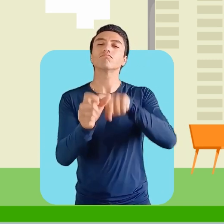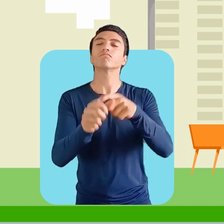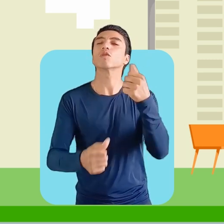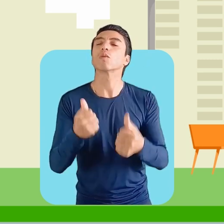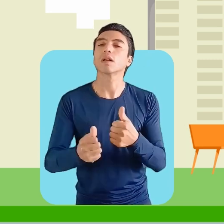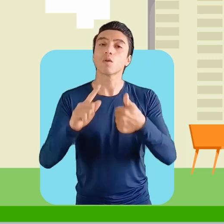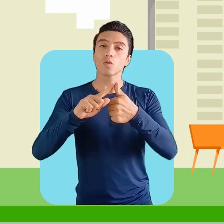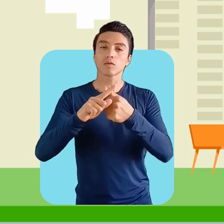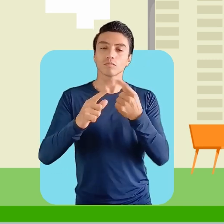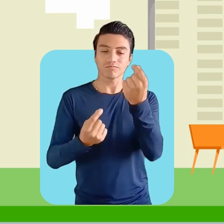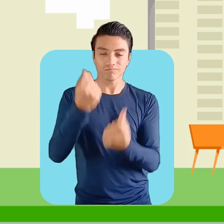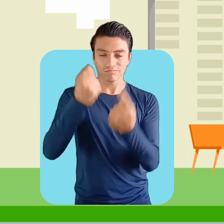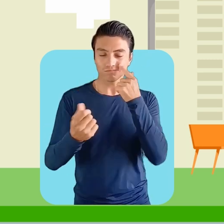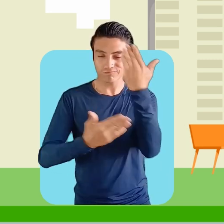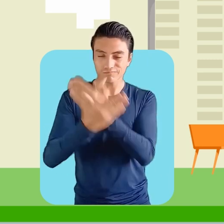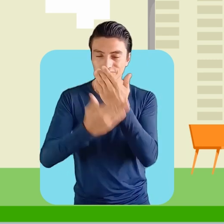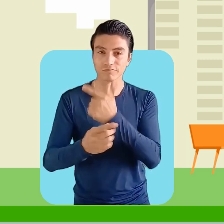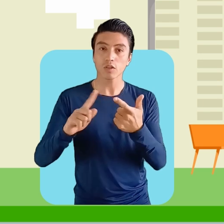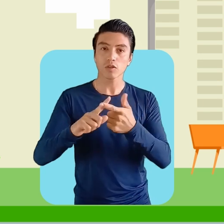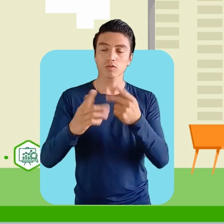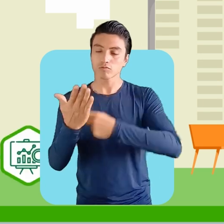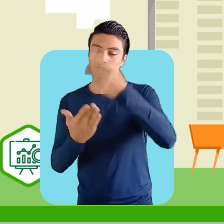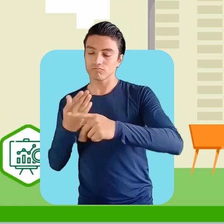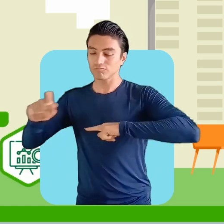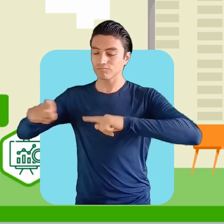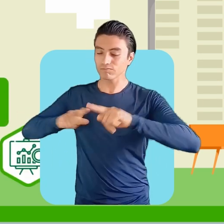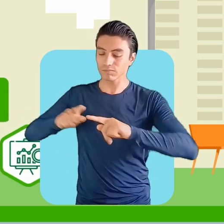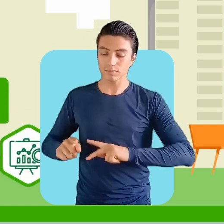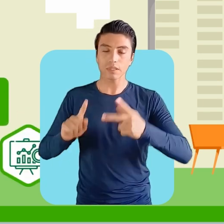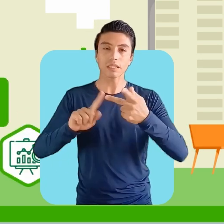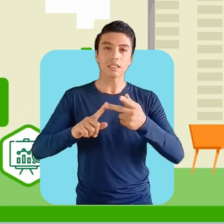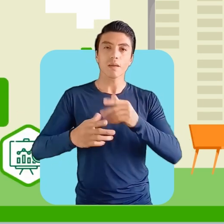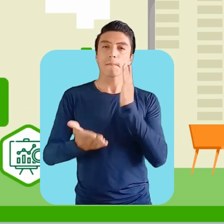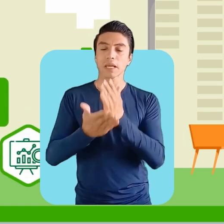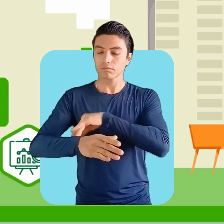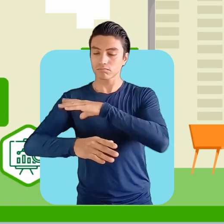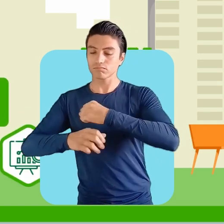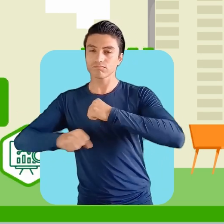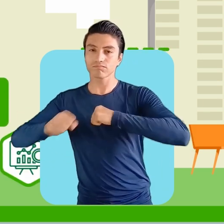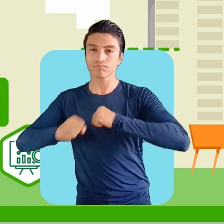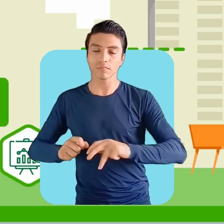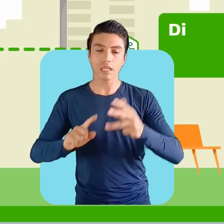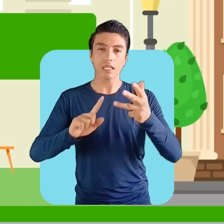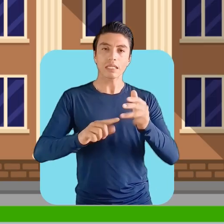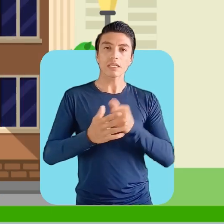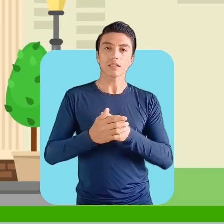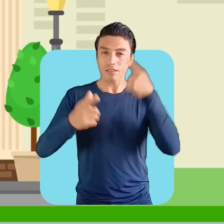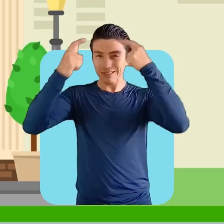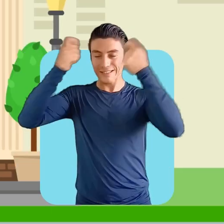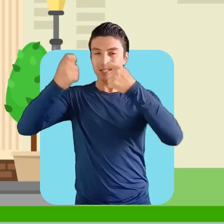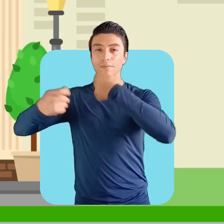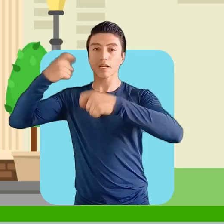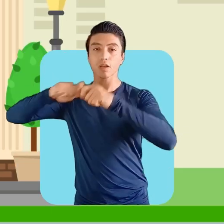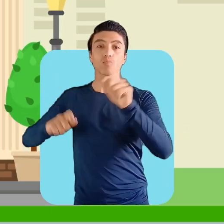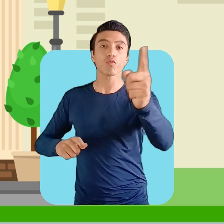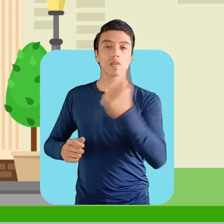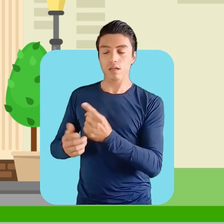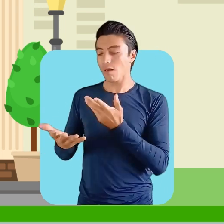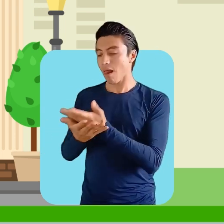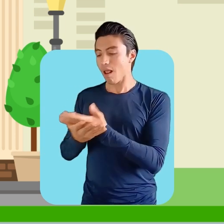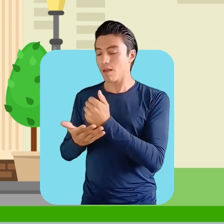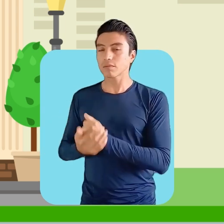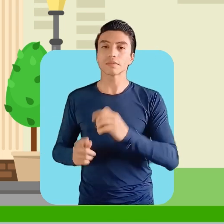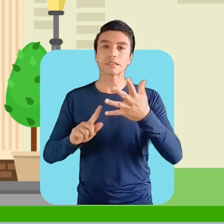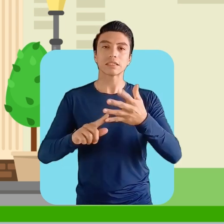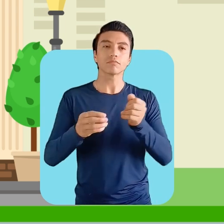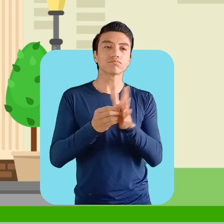proyectos deportivos, administrador de instalaciones deportivas, consultor en gestión deportiva o director de programas de recreación